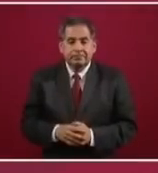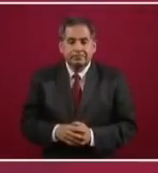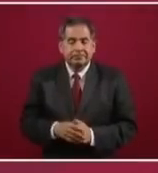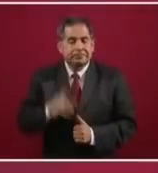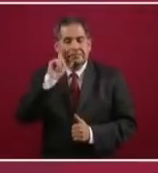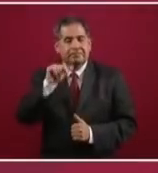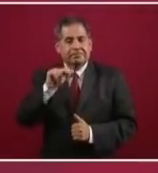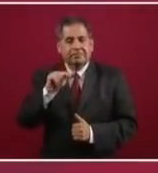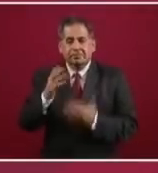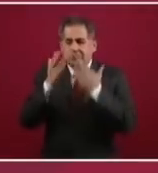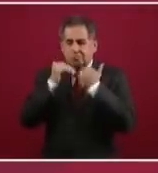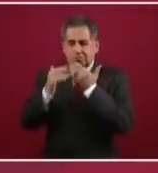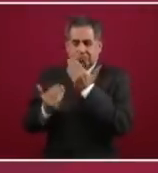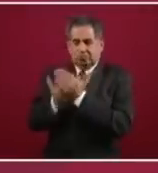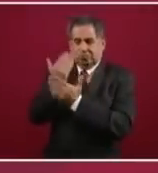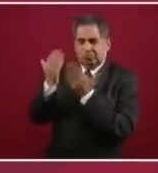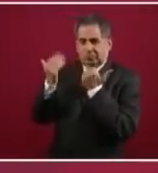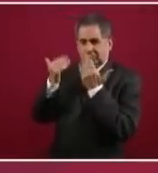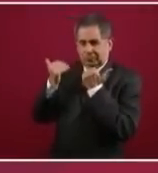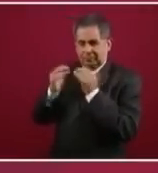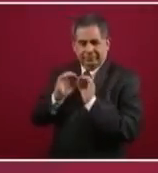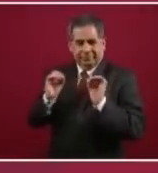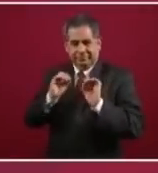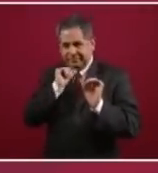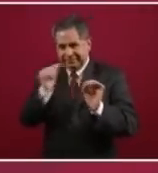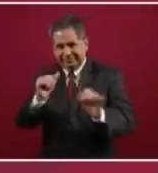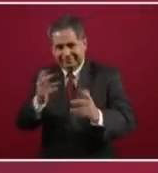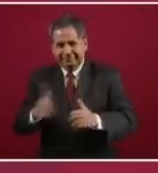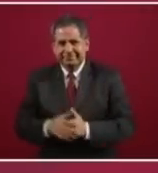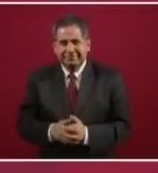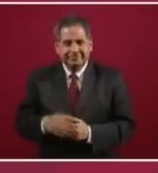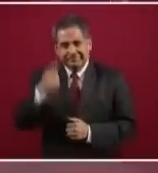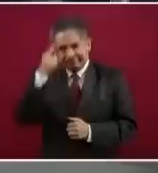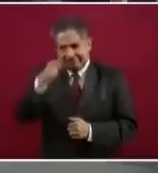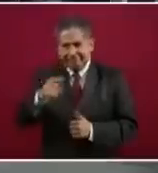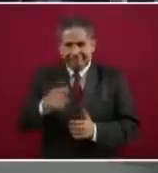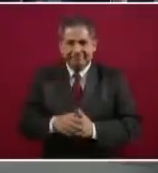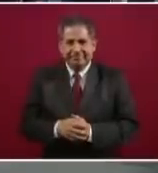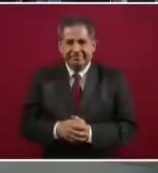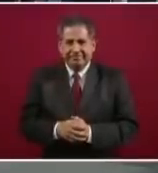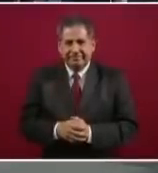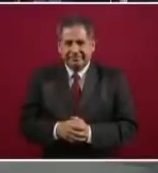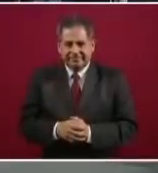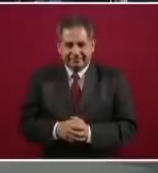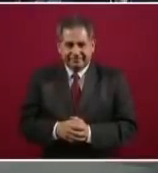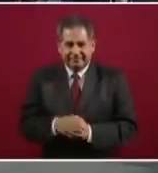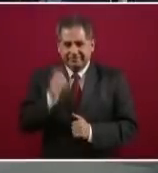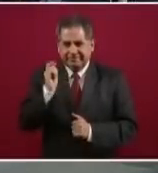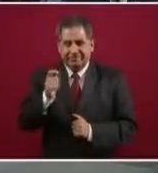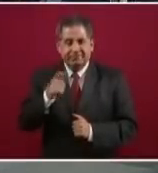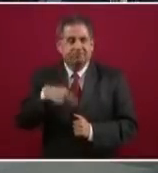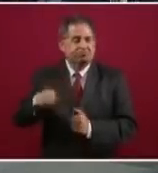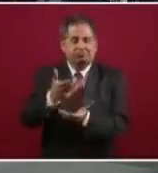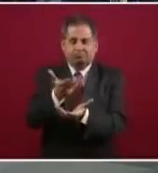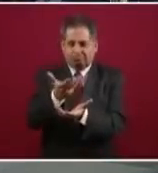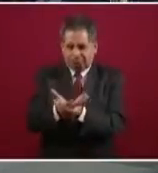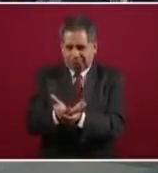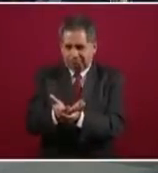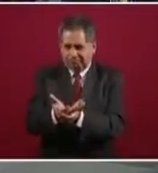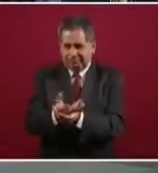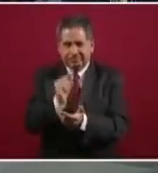que no vamos a tener mañanera. Para que